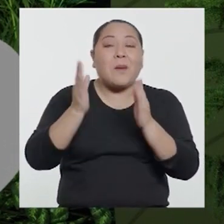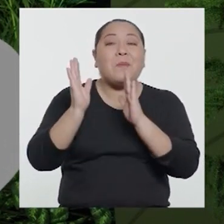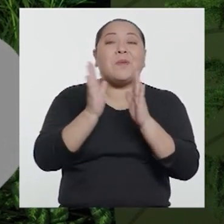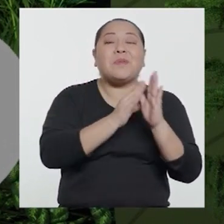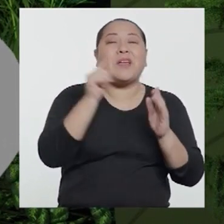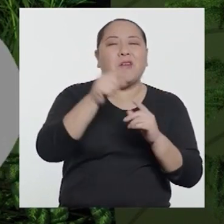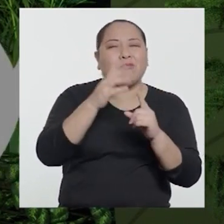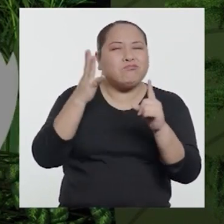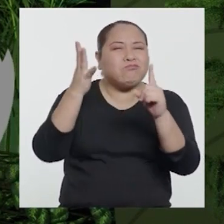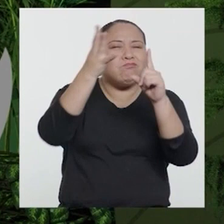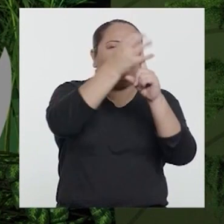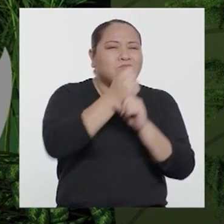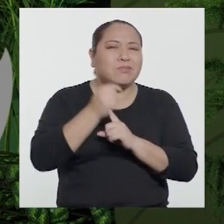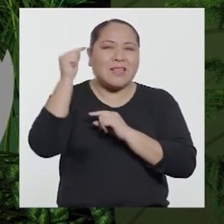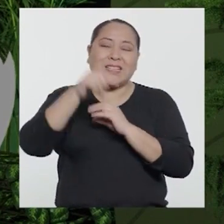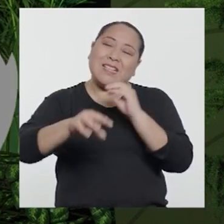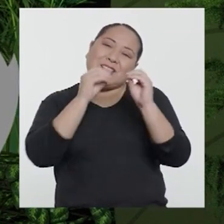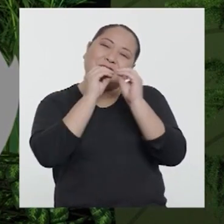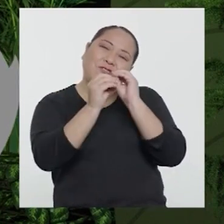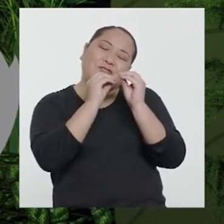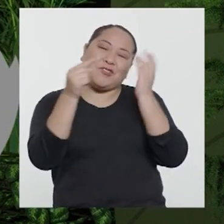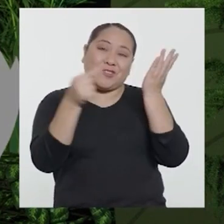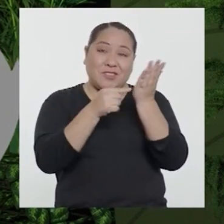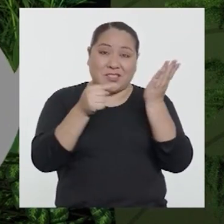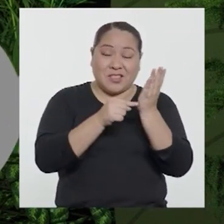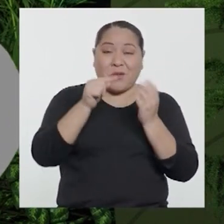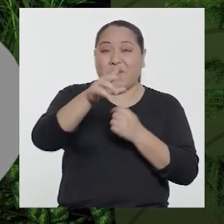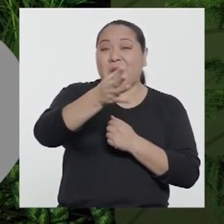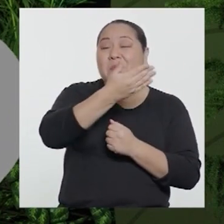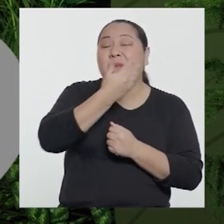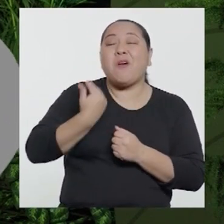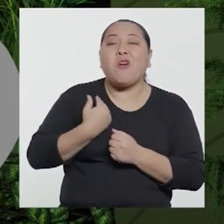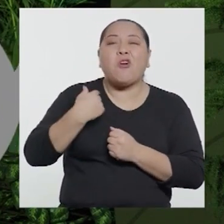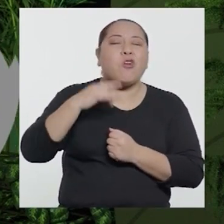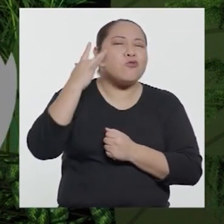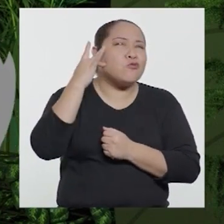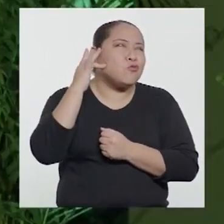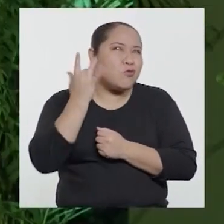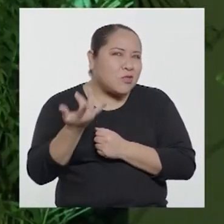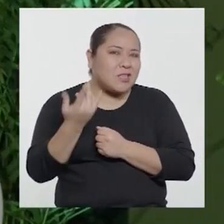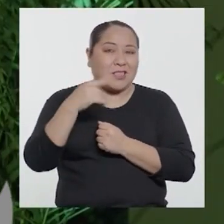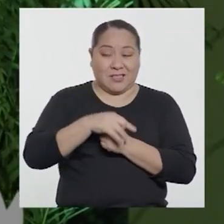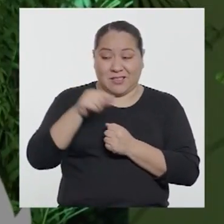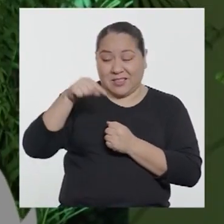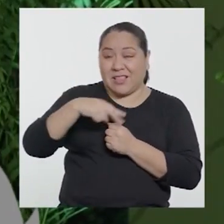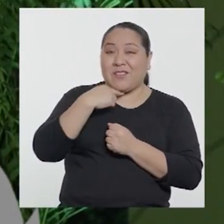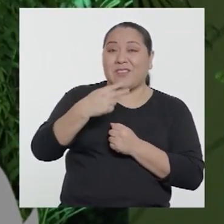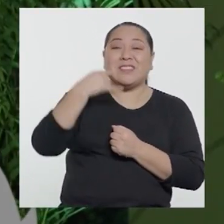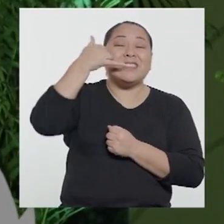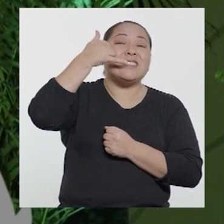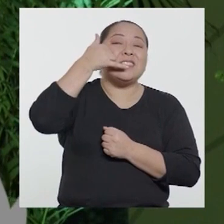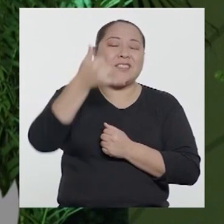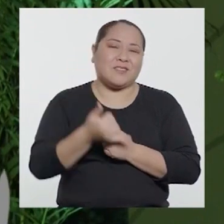elaborar con éxito nuestra solución tecnológica para mejorar el sonido de los audios en el